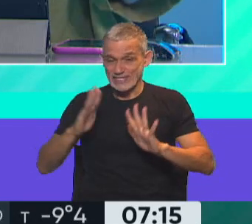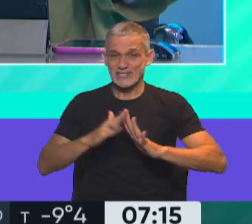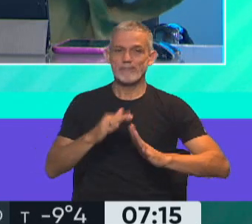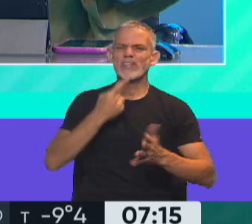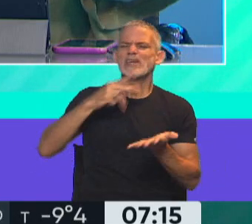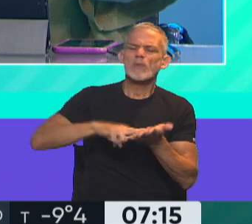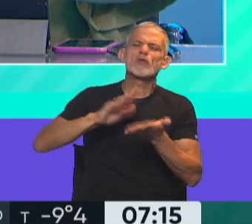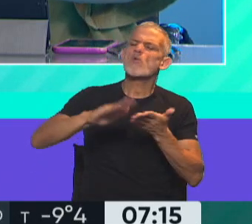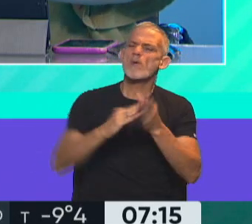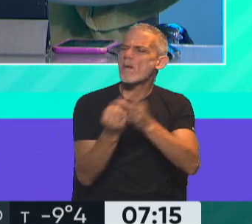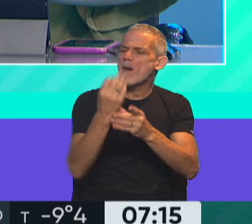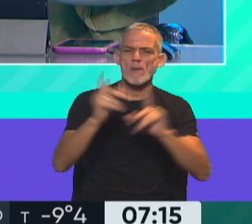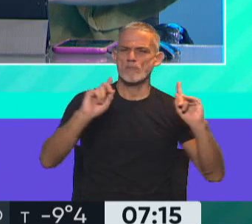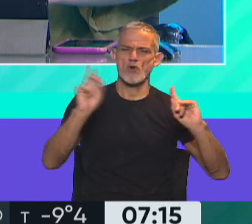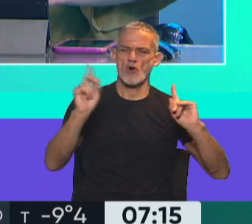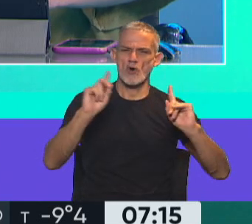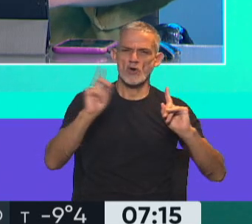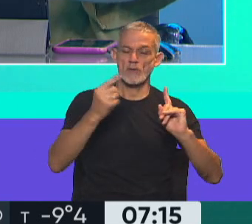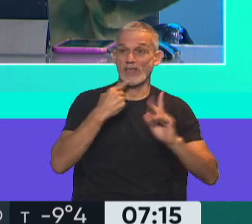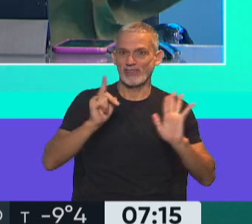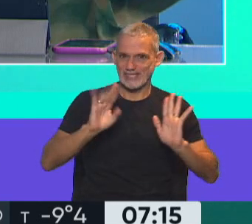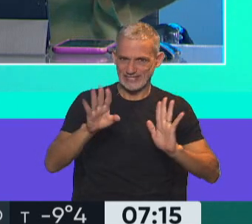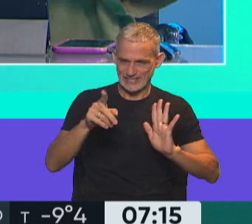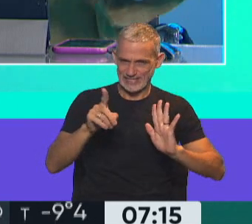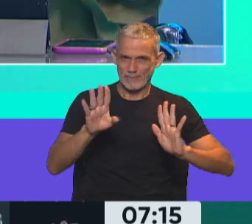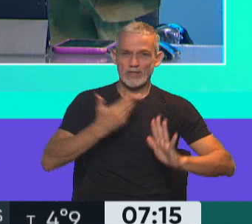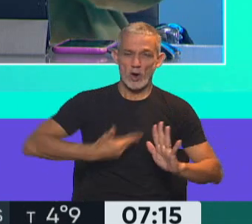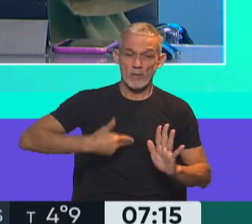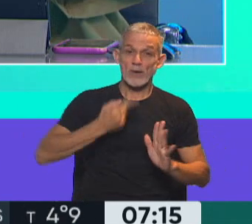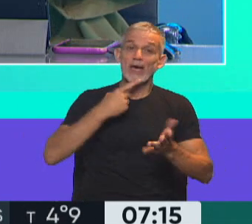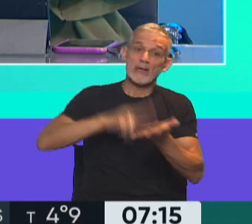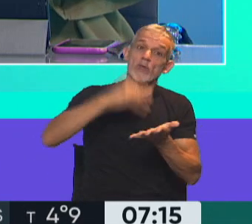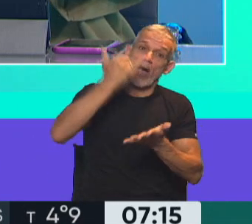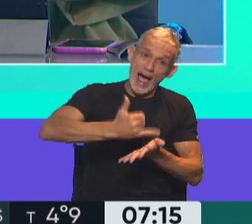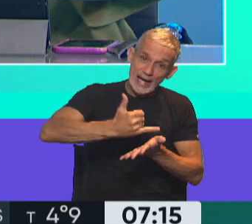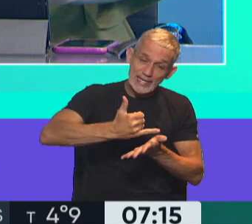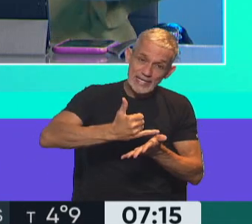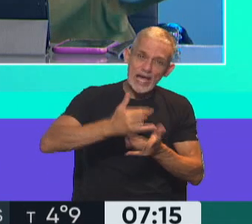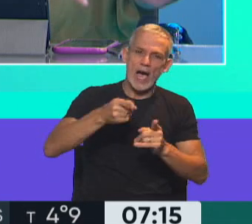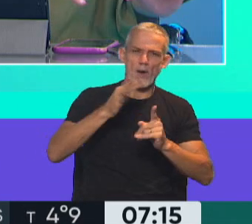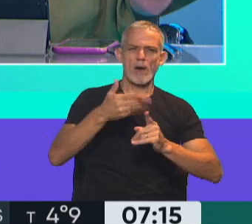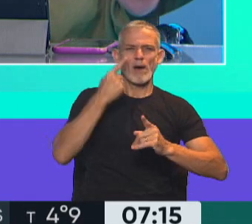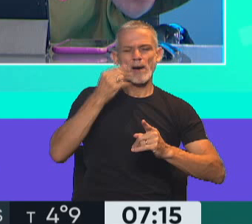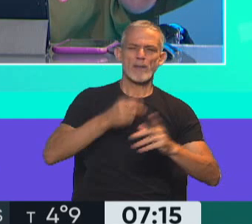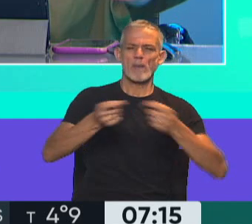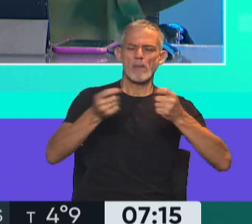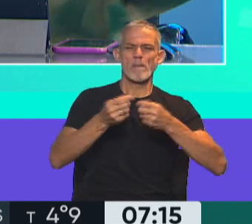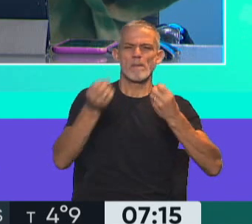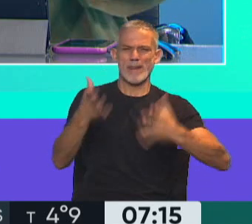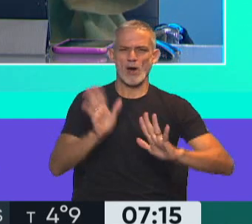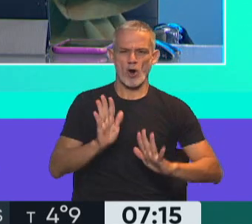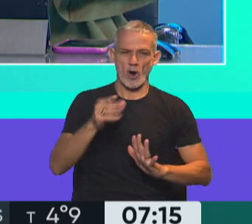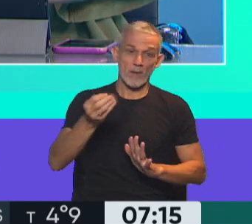nuevos impuestos con el acuerdo con el FMI. Ahora, de los impuestos que ya hay, se los va a intentar administrar mejor